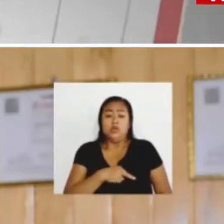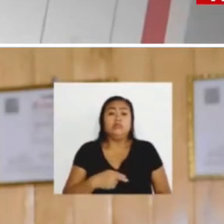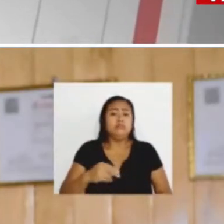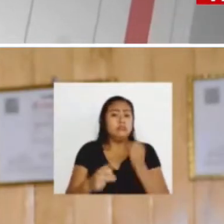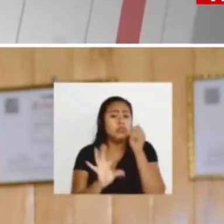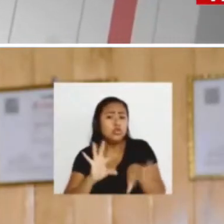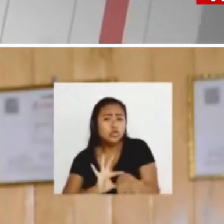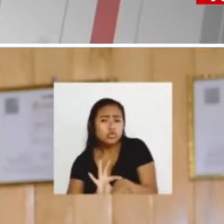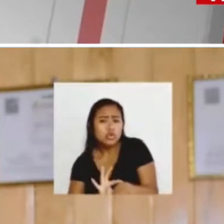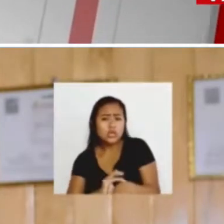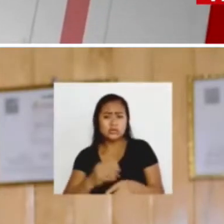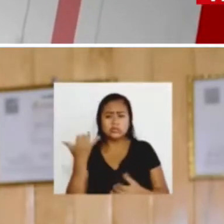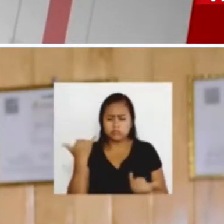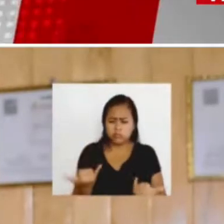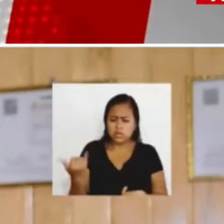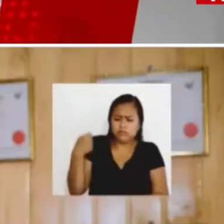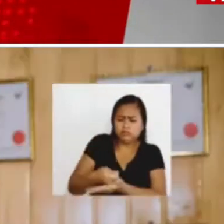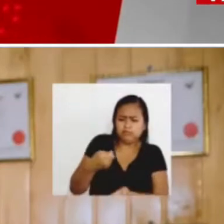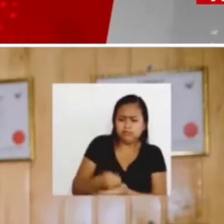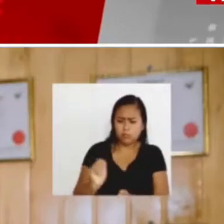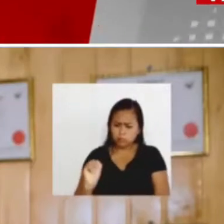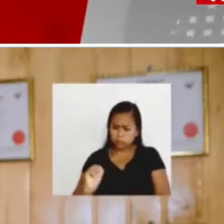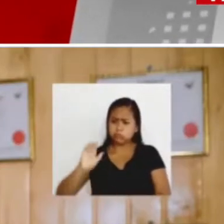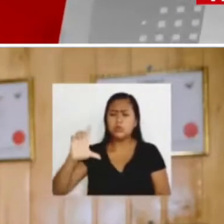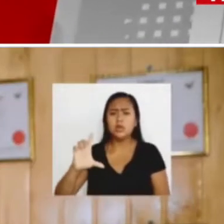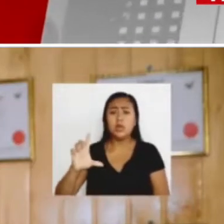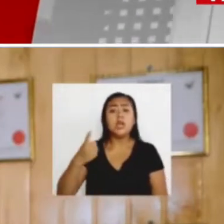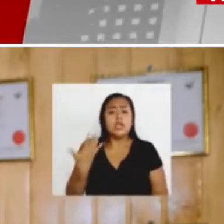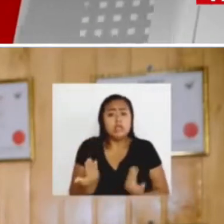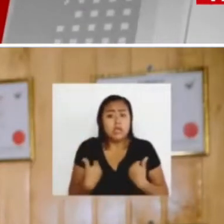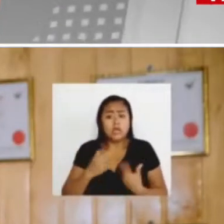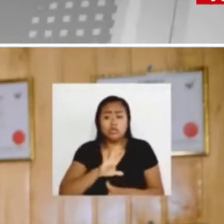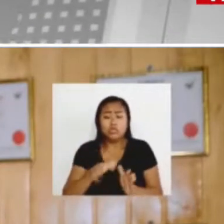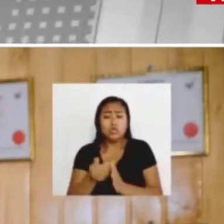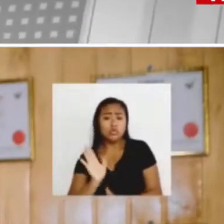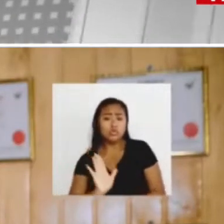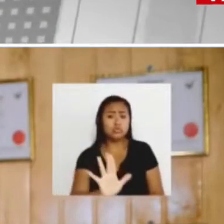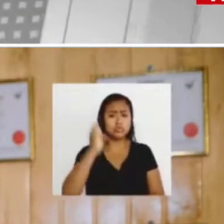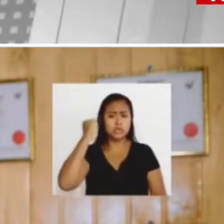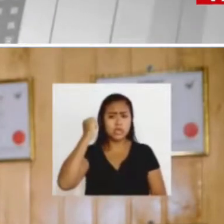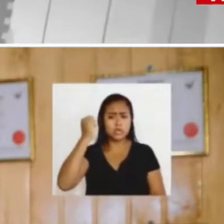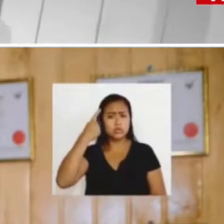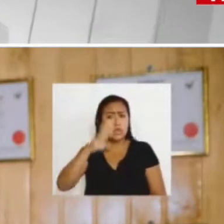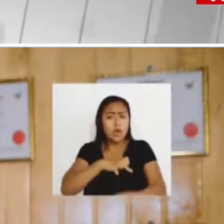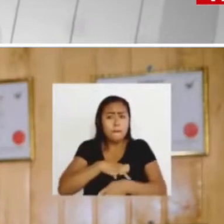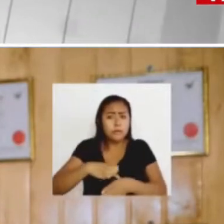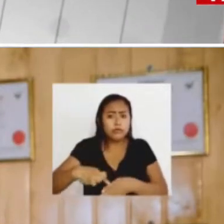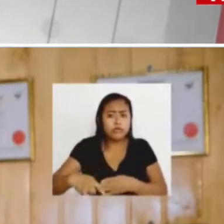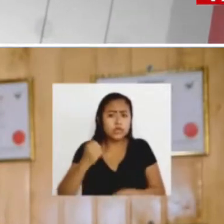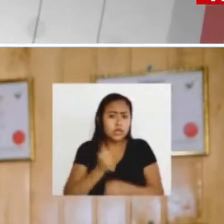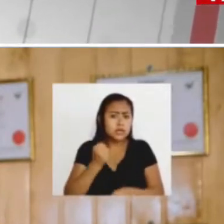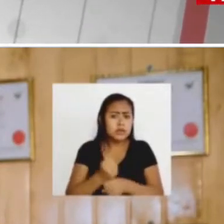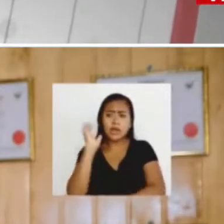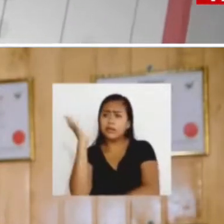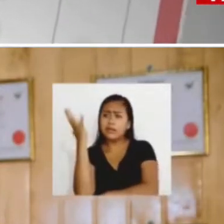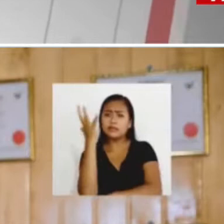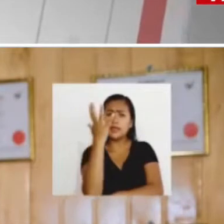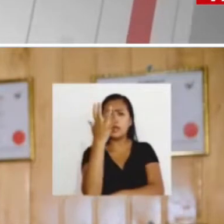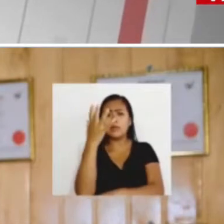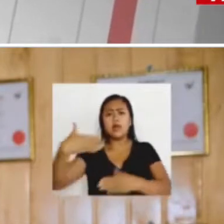Hugo. Doctor Teodoro Flores, este tema de los asentamientos humanos en todo en la región y en el país en su conjunto,